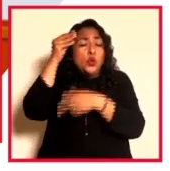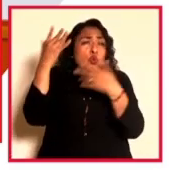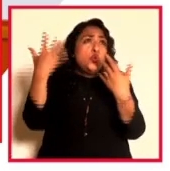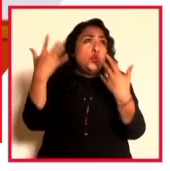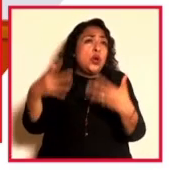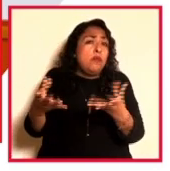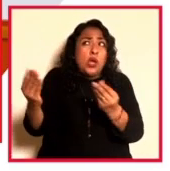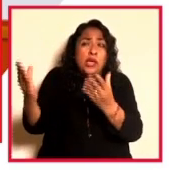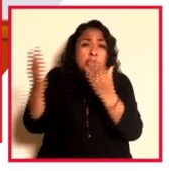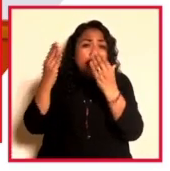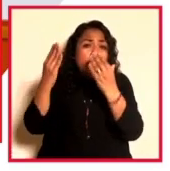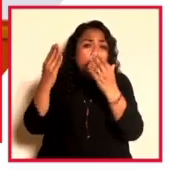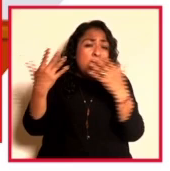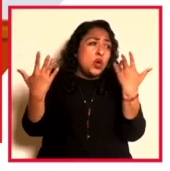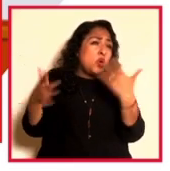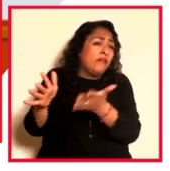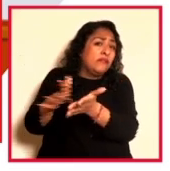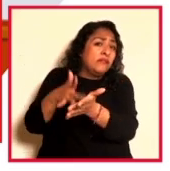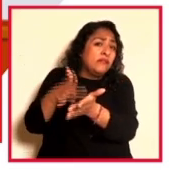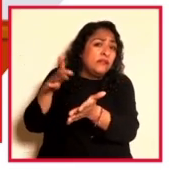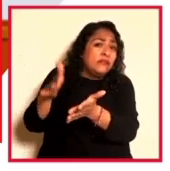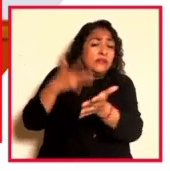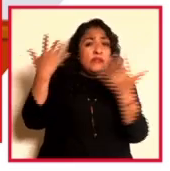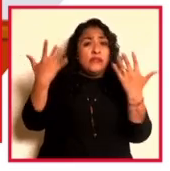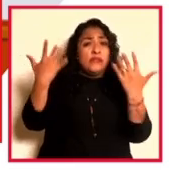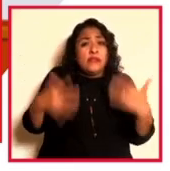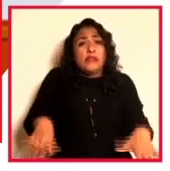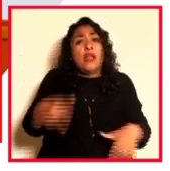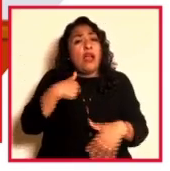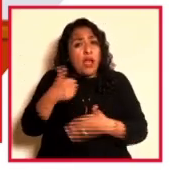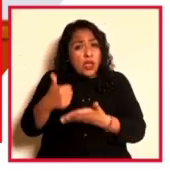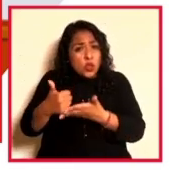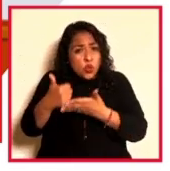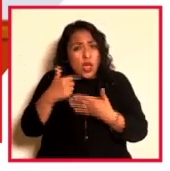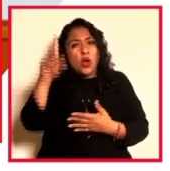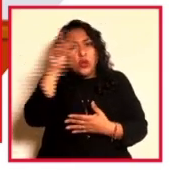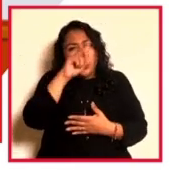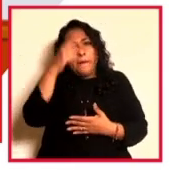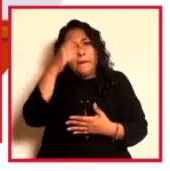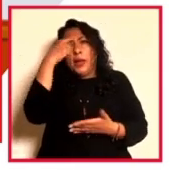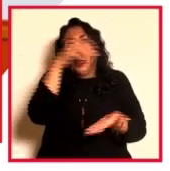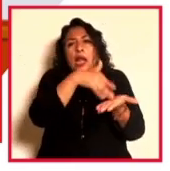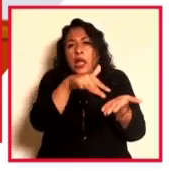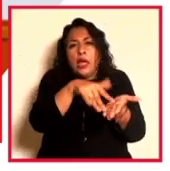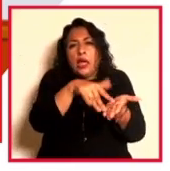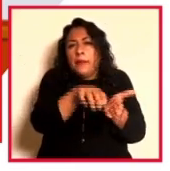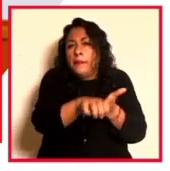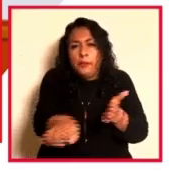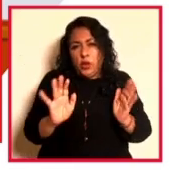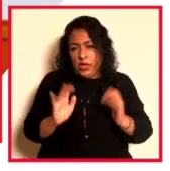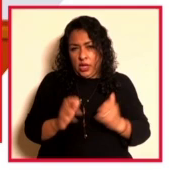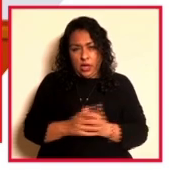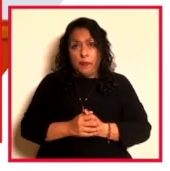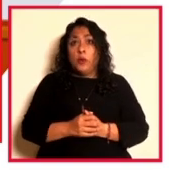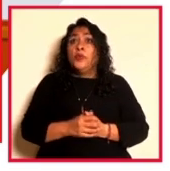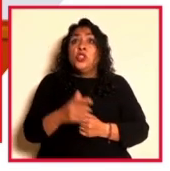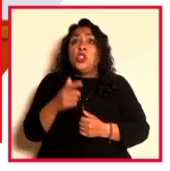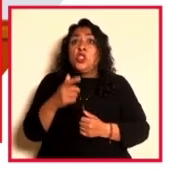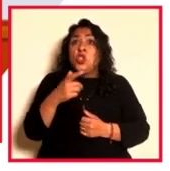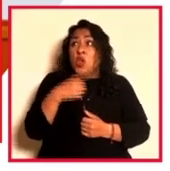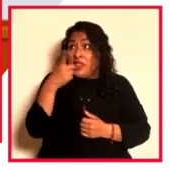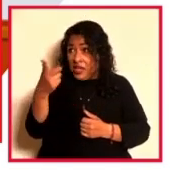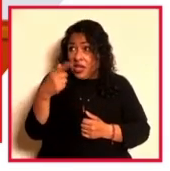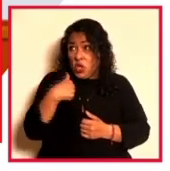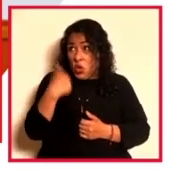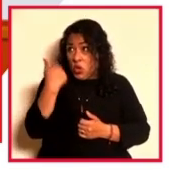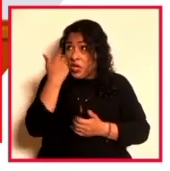y me enseñaron me orientaron en mis lecturas por ejemplo Ah Nunca dije que quería escribir ni mucho